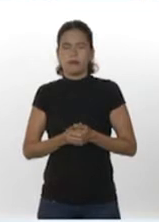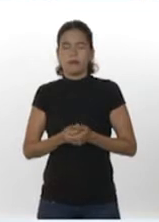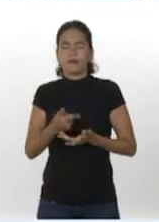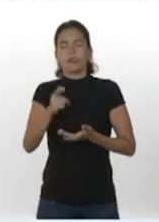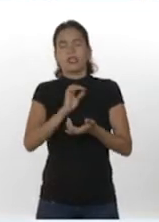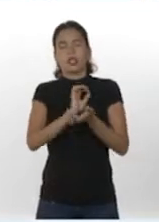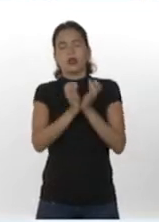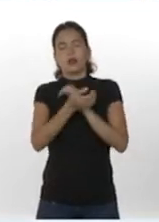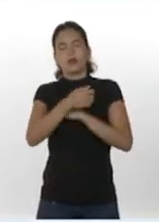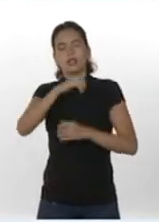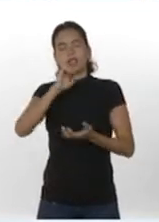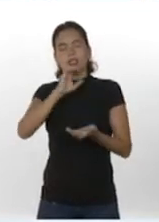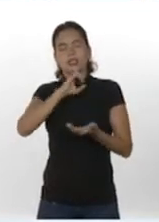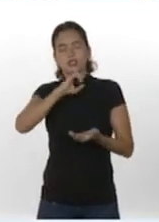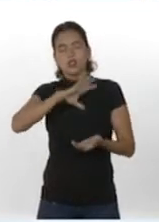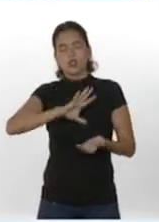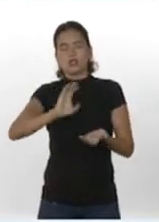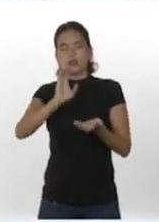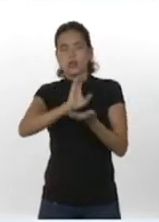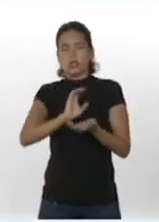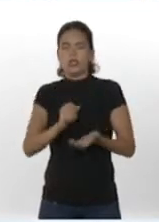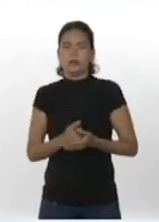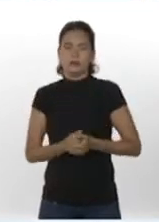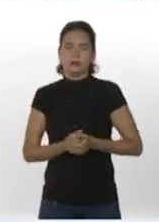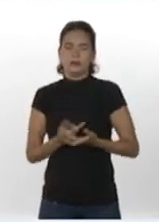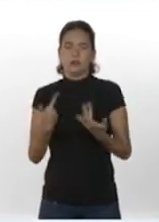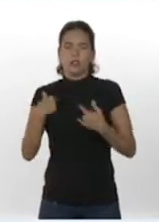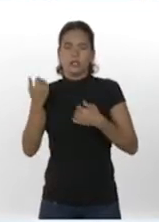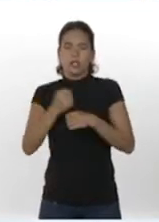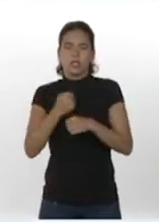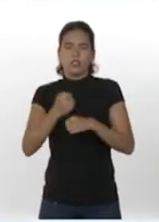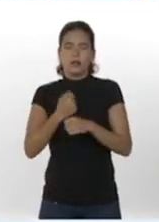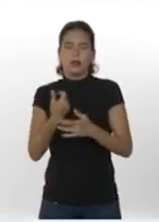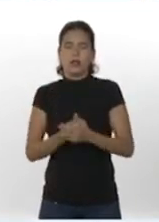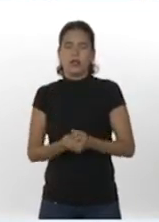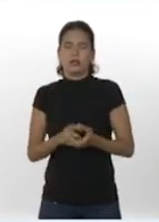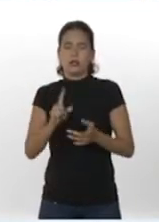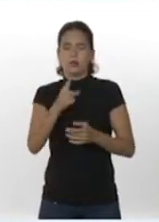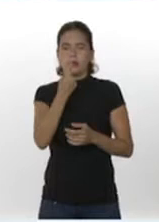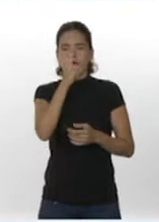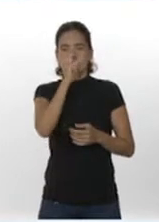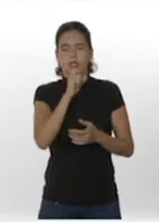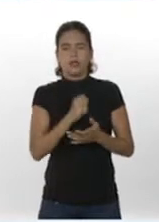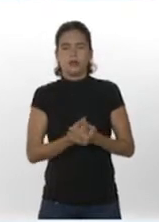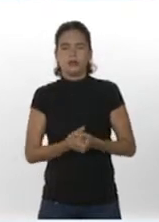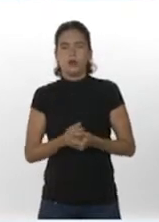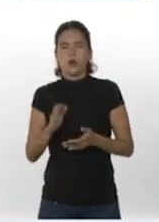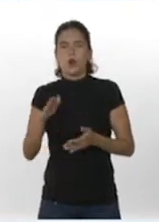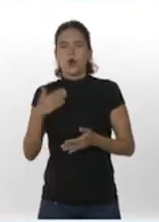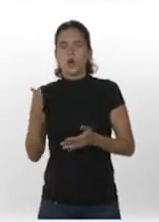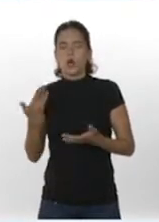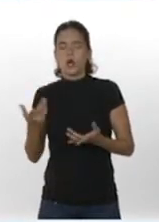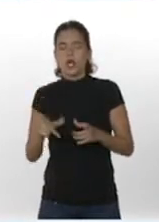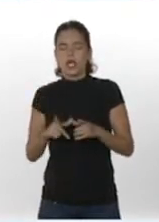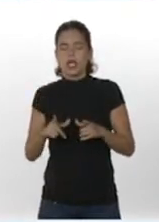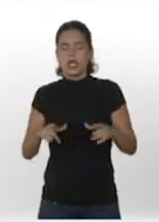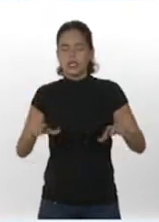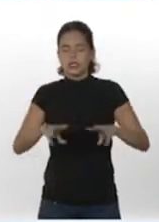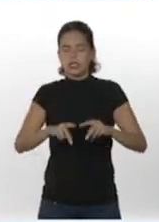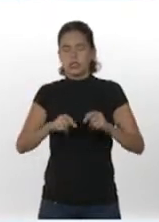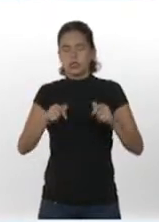Para geografía, historia y ciudadanía vamos a estar trabajando en primer año cuál es el territorio que